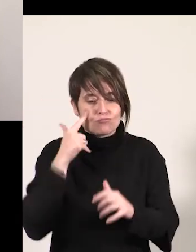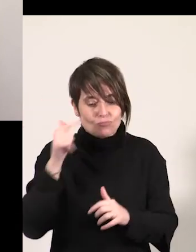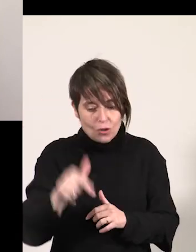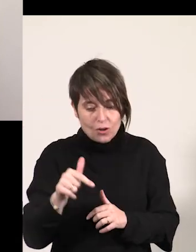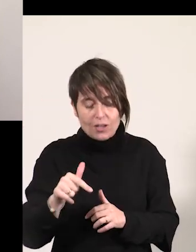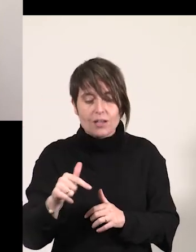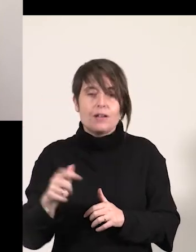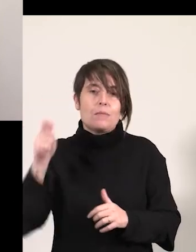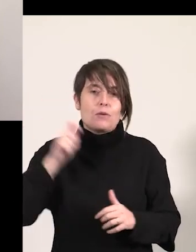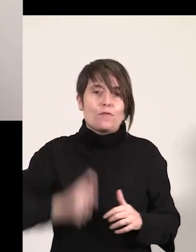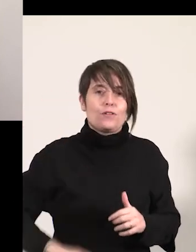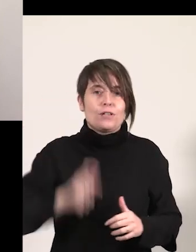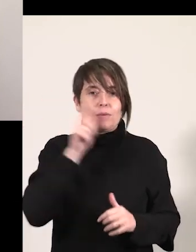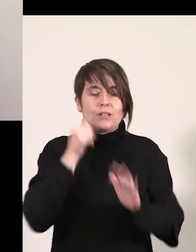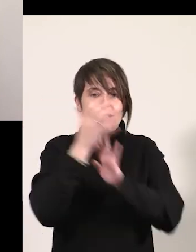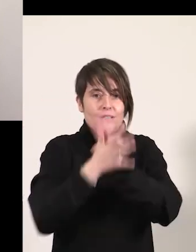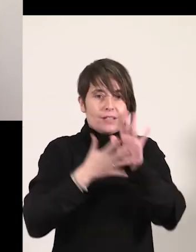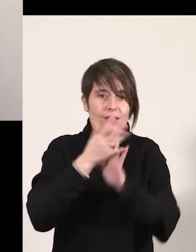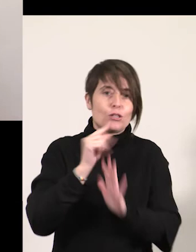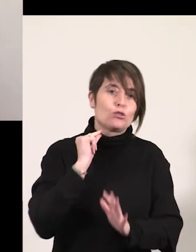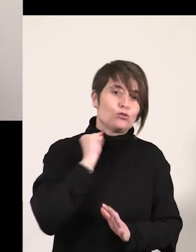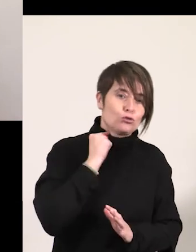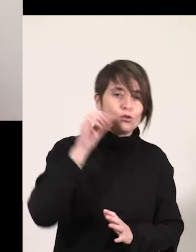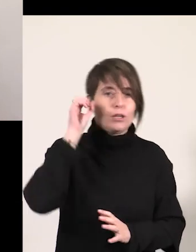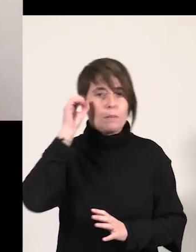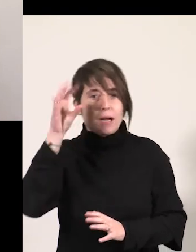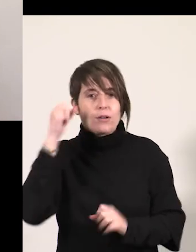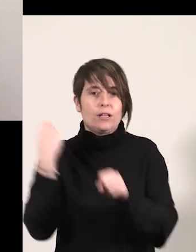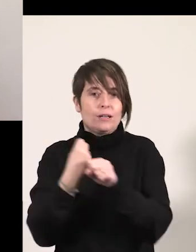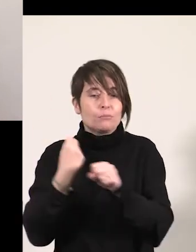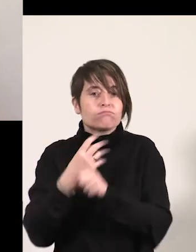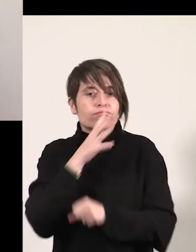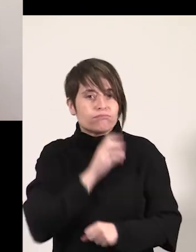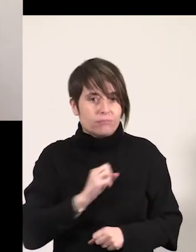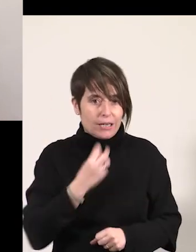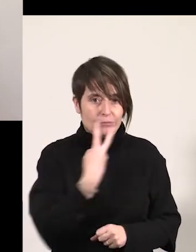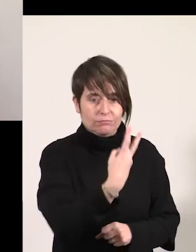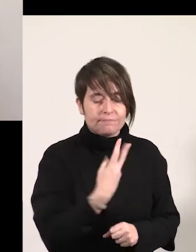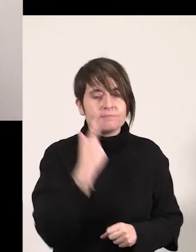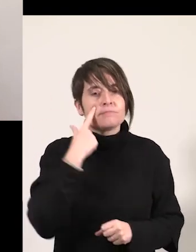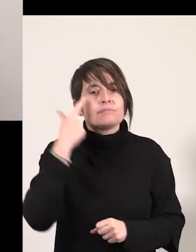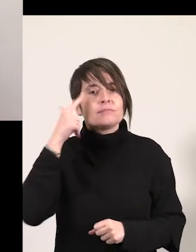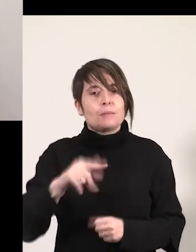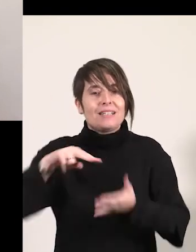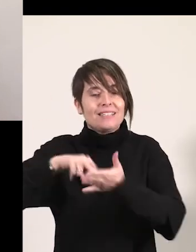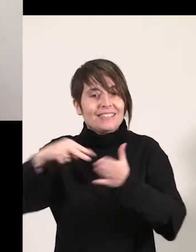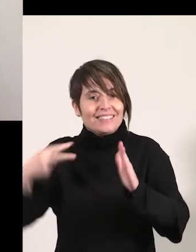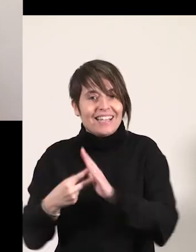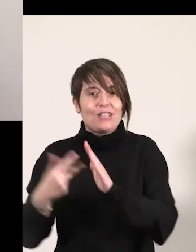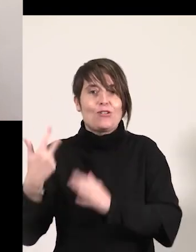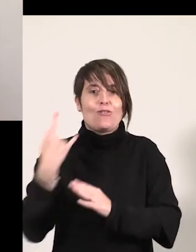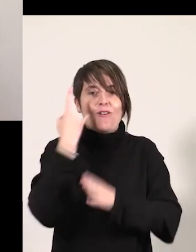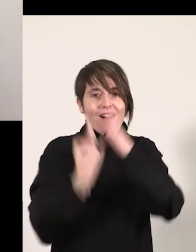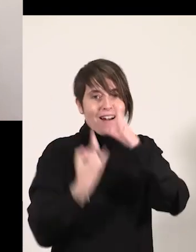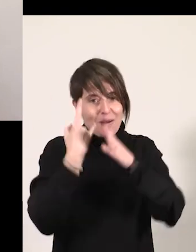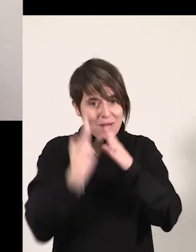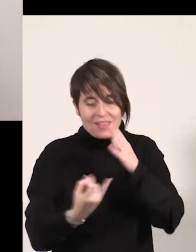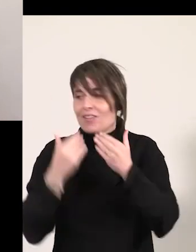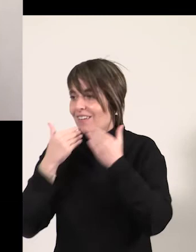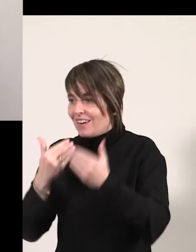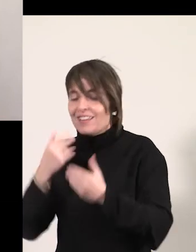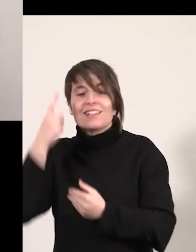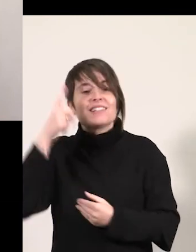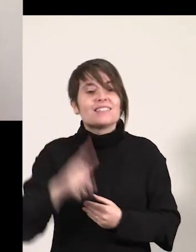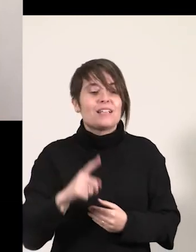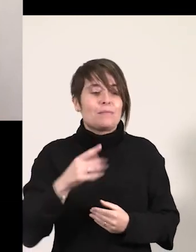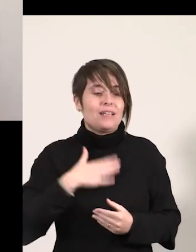presentado todos estos encuentros, a las profesionales de la lengua de signos, Sonia y Mariola, ¿no?, por su excelente trabajo, al técnico de sonido y grabación, que